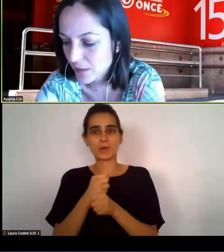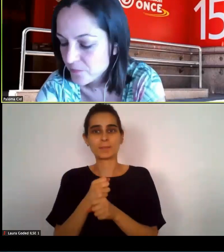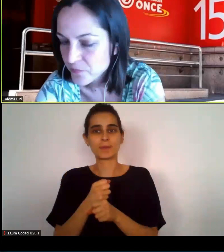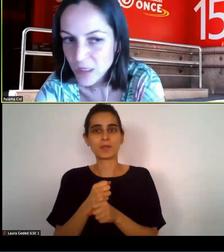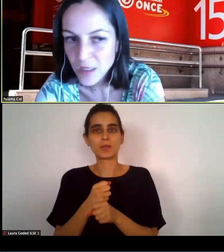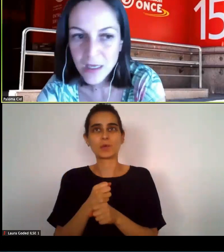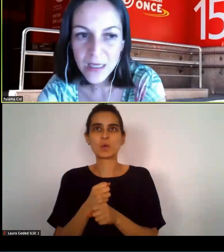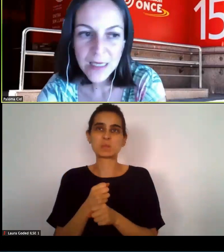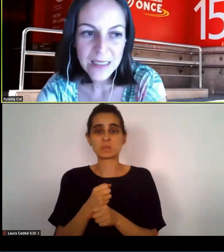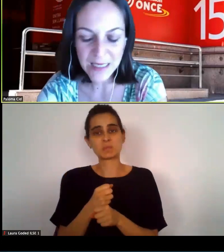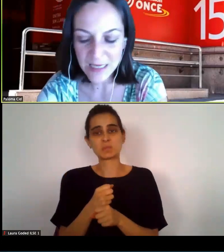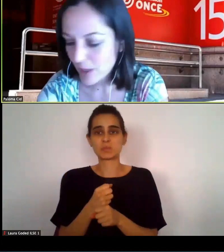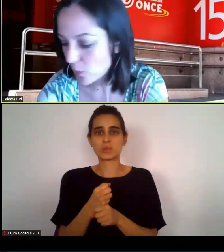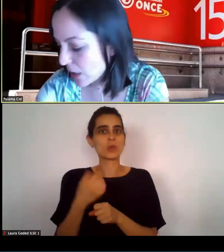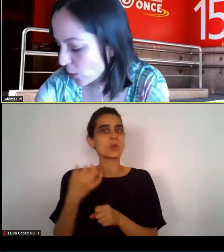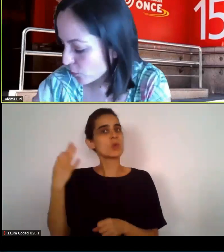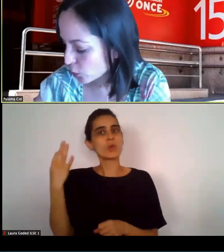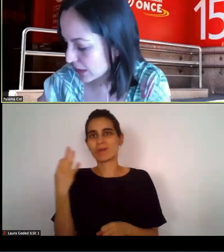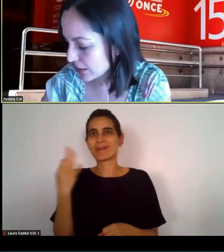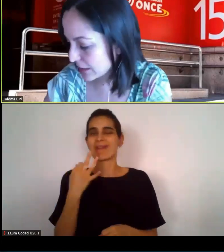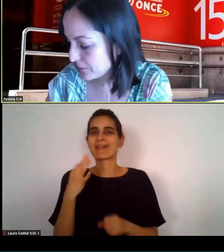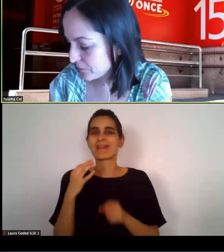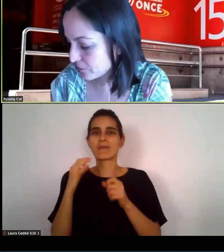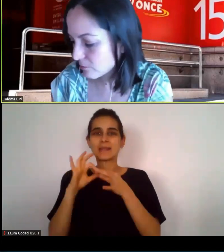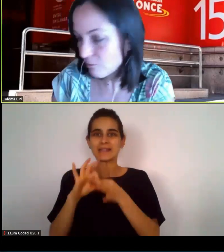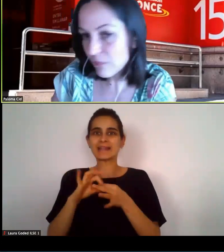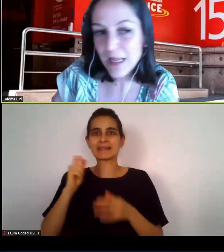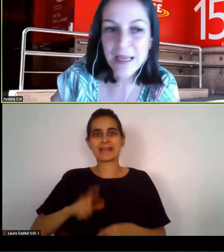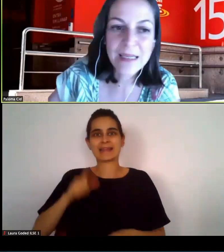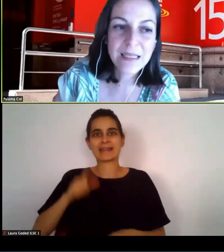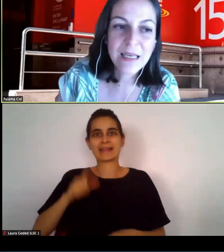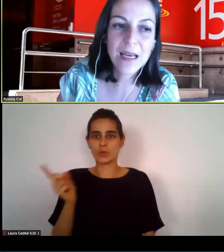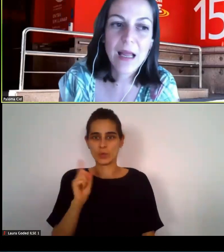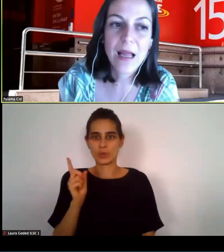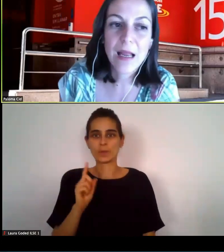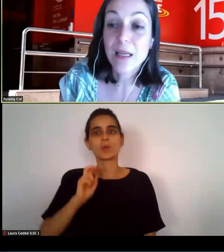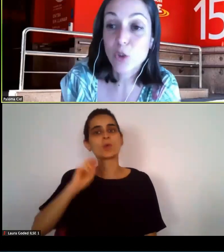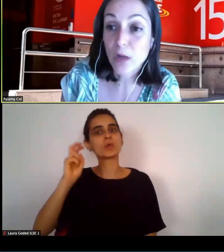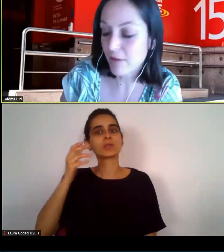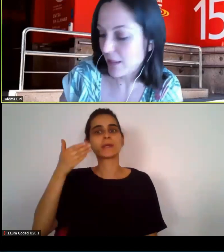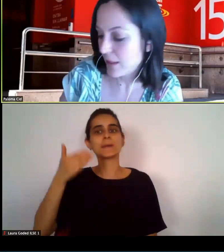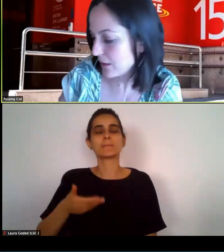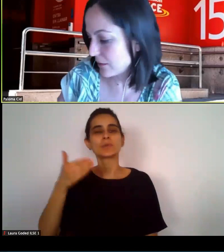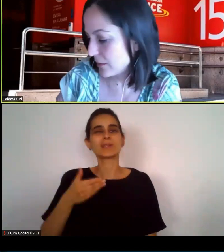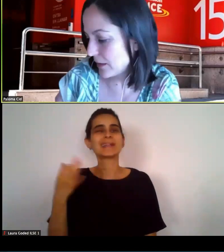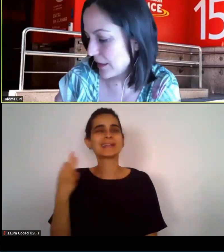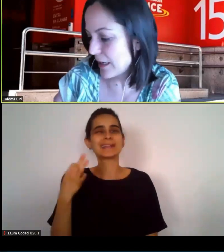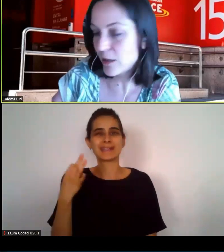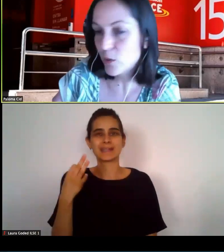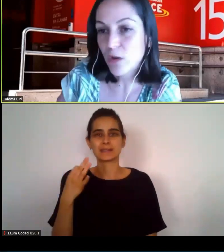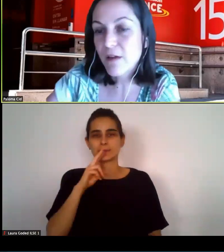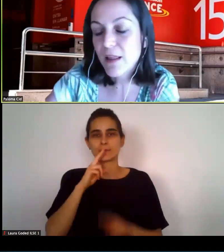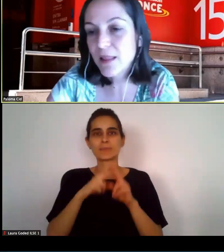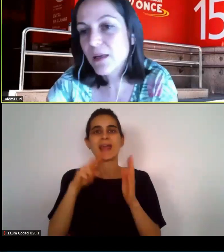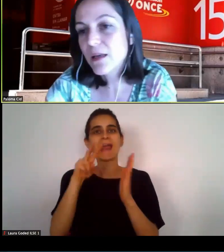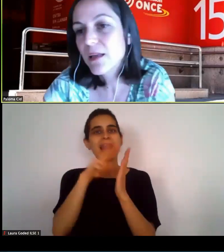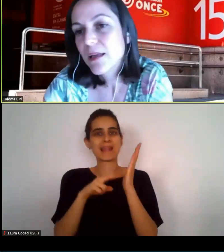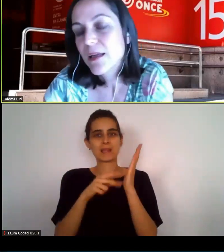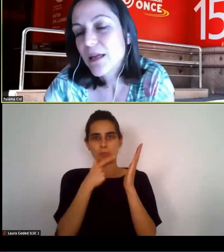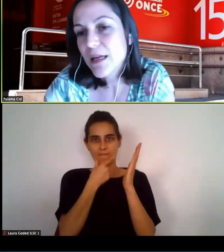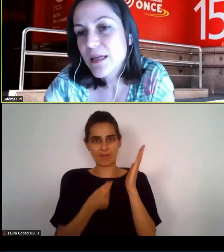necesariamente. Sin embargo, hay algo importante que es la lectura fácil. Y la lectura